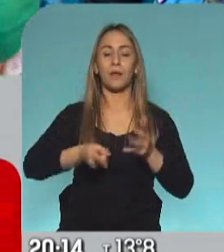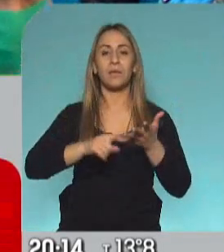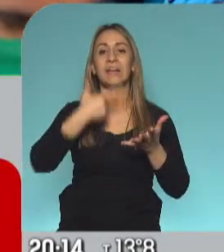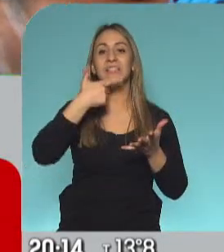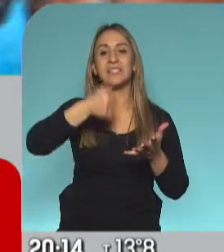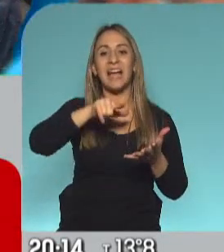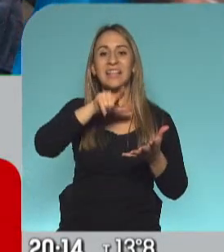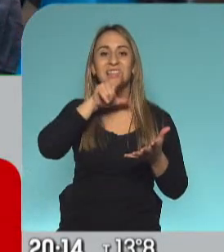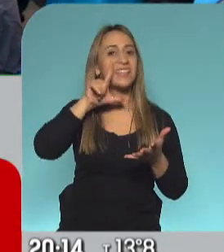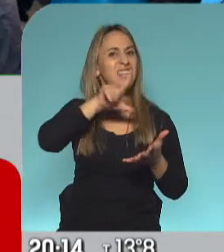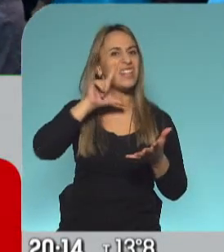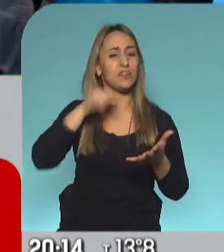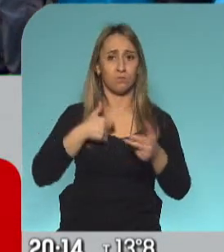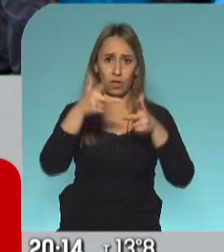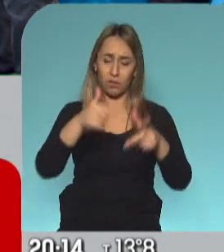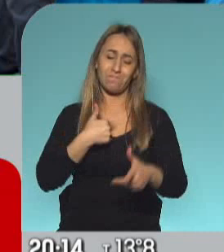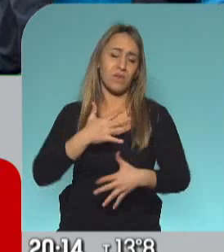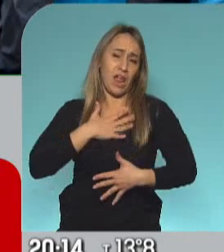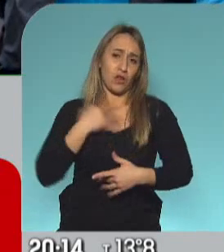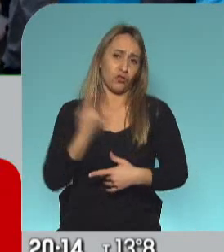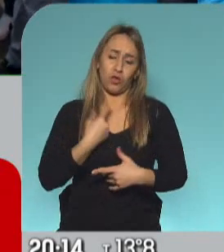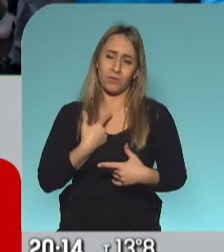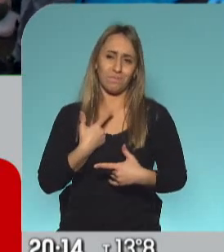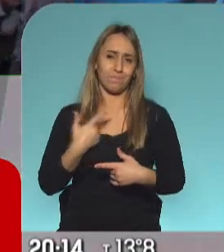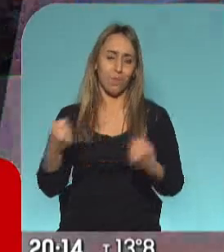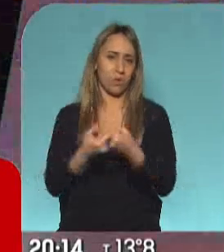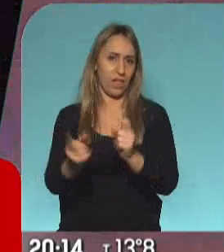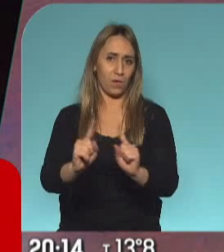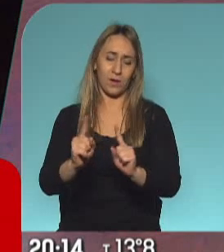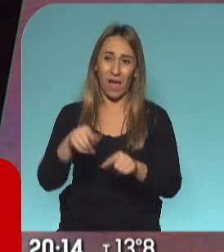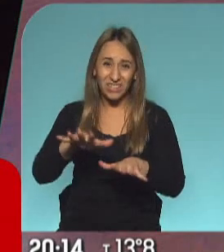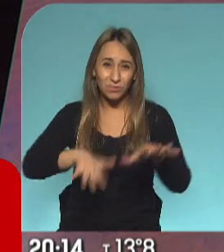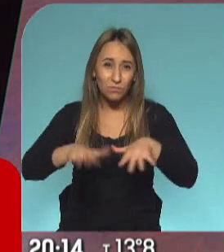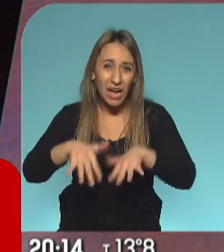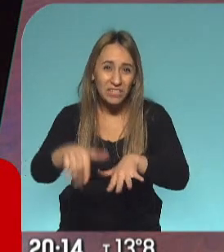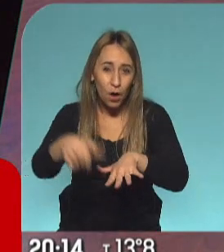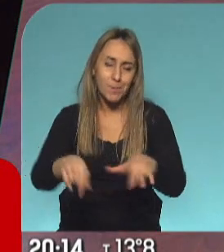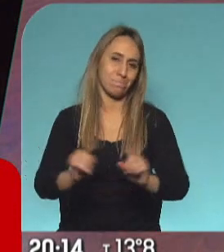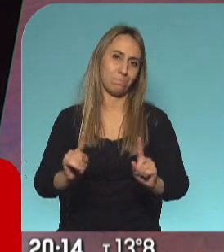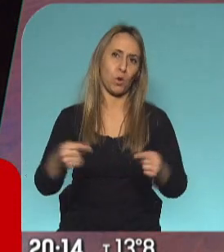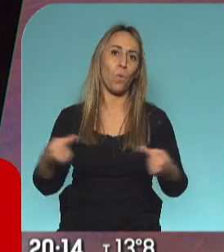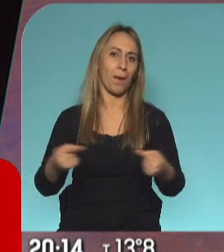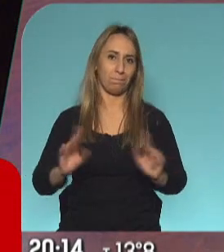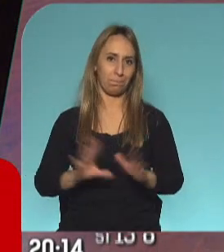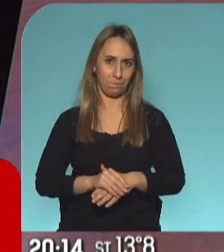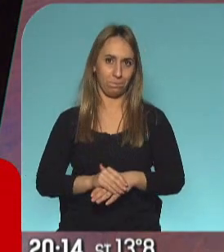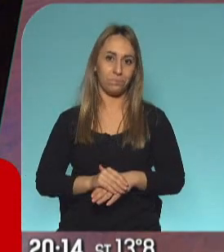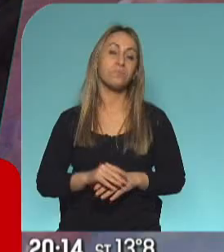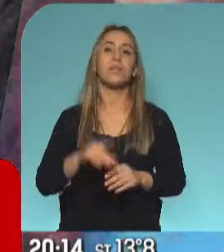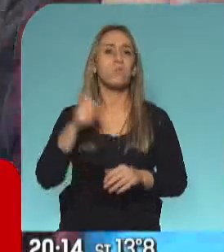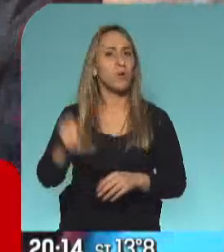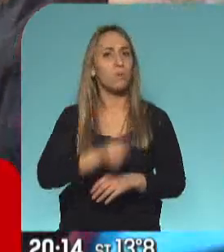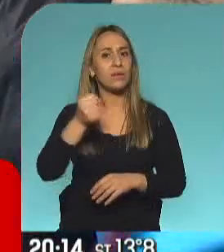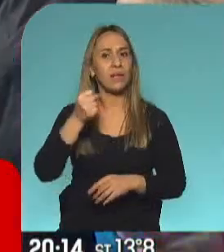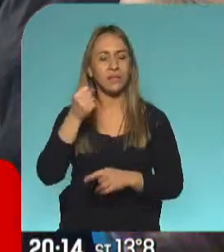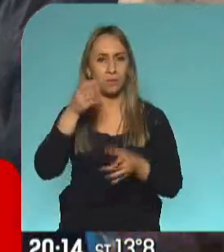firme y dijo, no nos parece conveniente. Es interesante separar o plantearlo desde diversos enfoques, ¿no? Desde lo político,